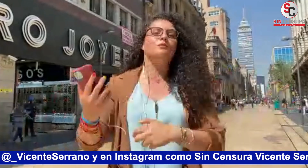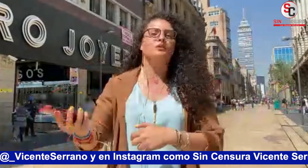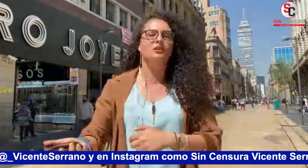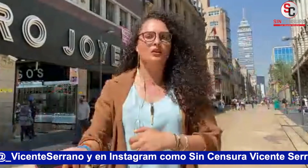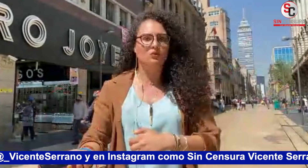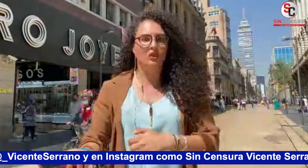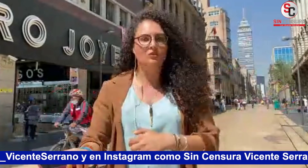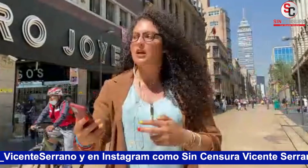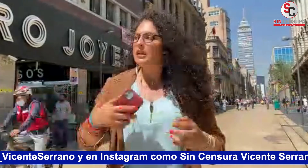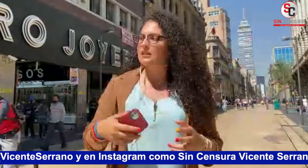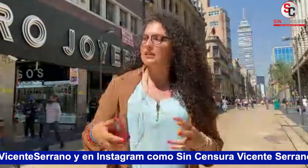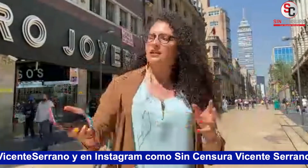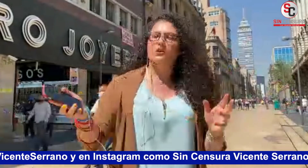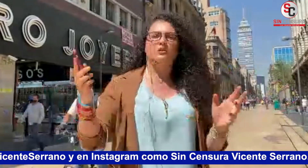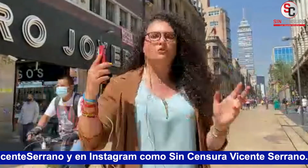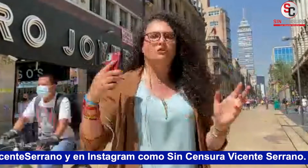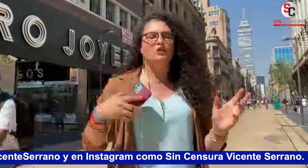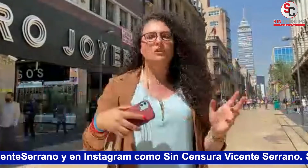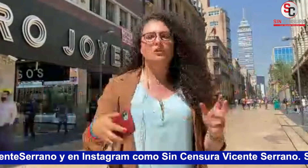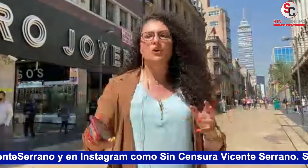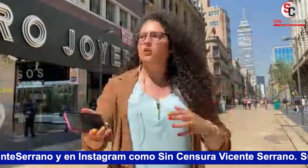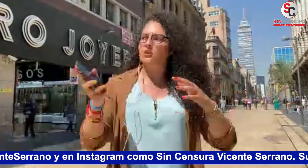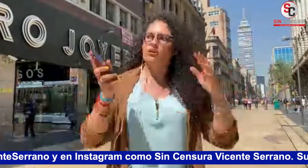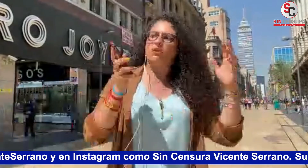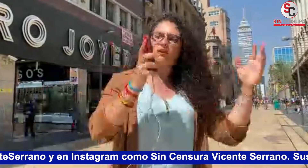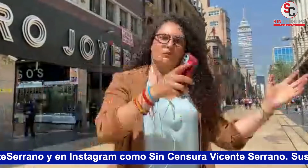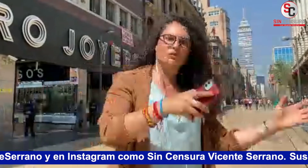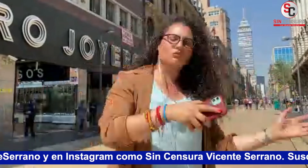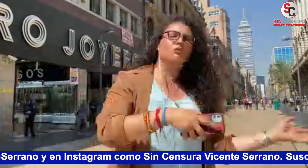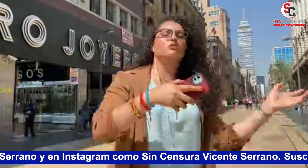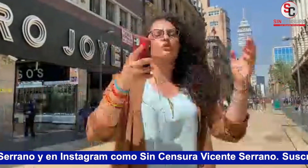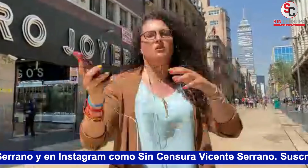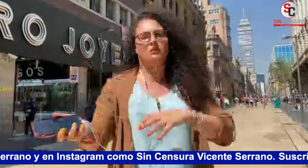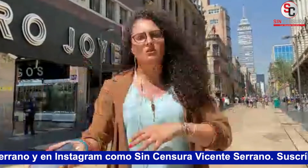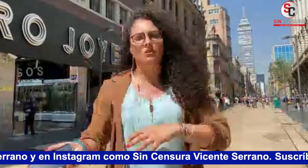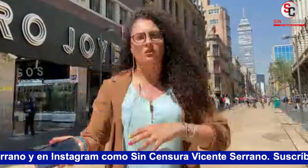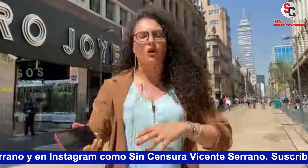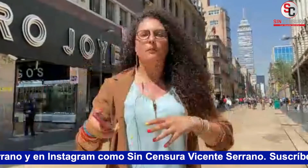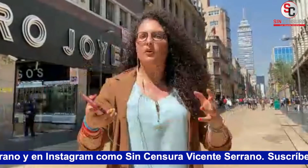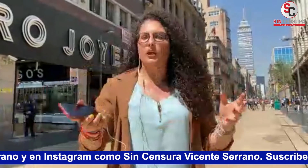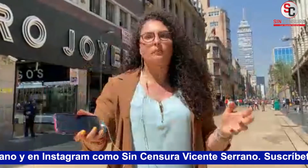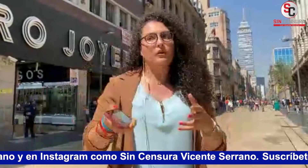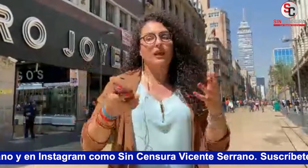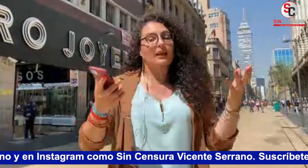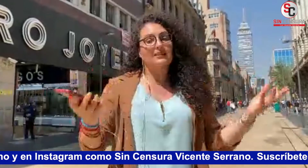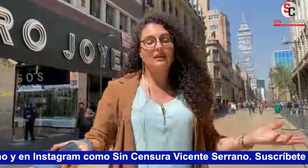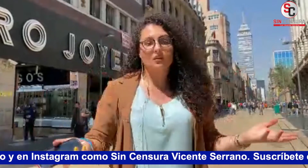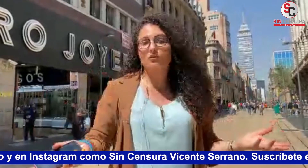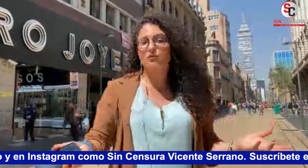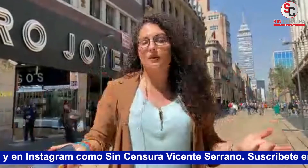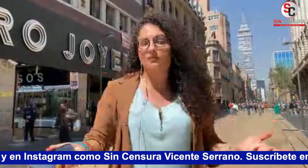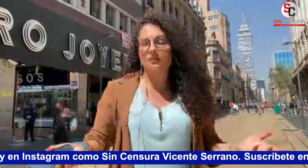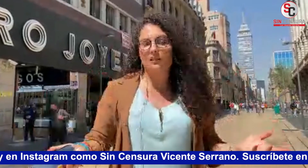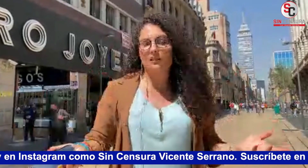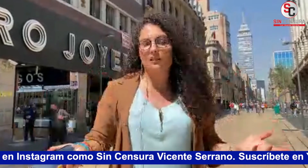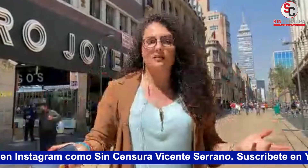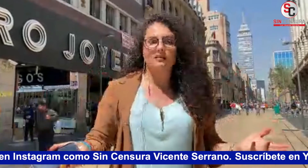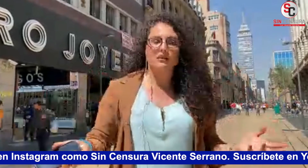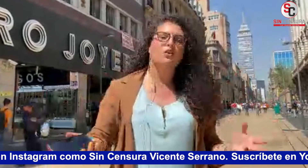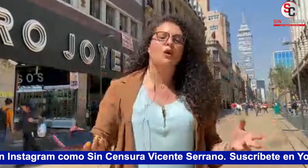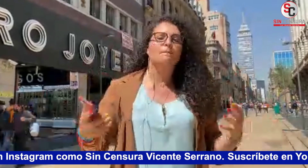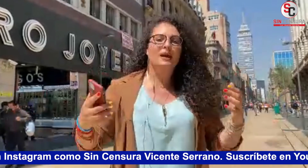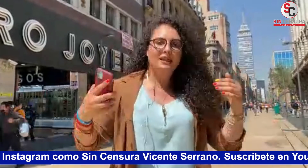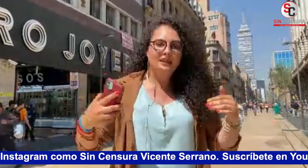ahora nos colonizáramos a Estados Unidos. Y así nos hemos estado yendo. Nos descolonizamos de uno y nos colonizamos con otro. ¿Por qué? Porque les ha parecido mucho más fácil